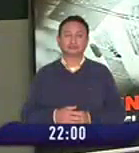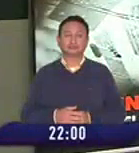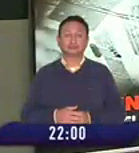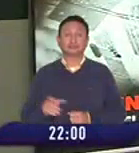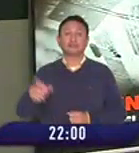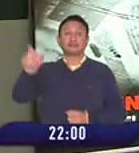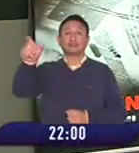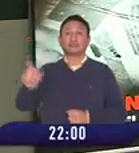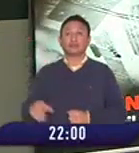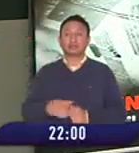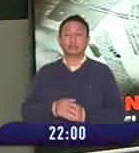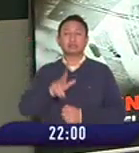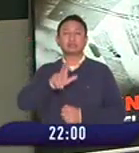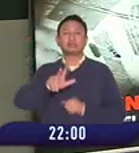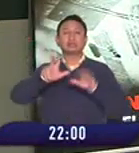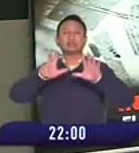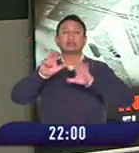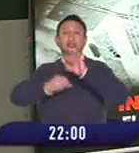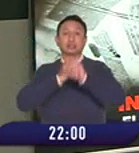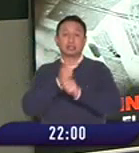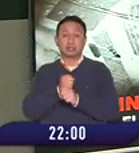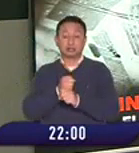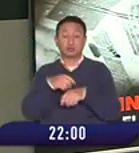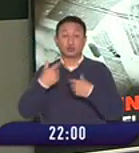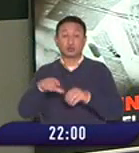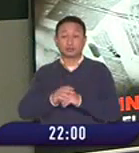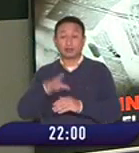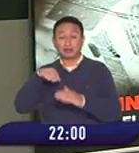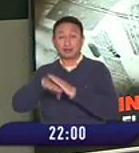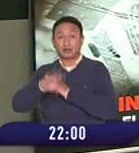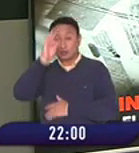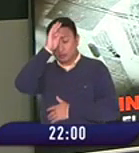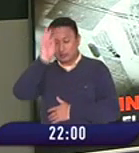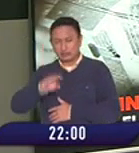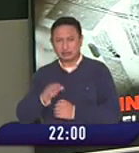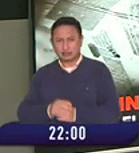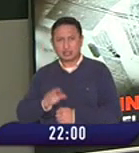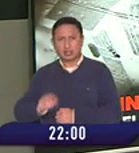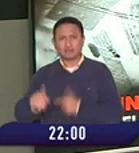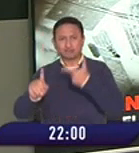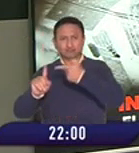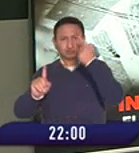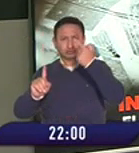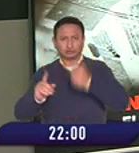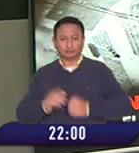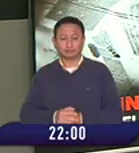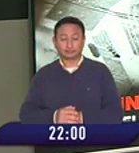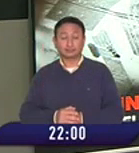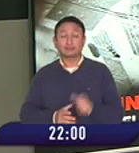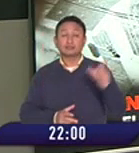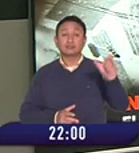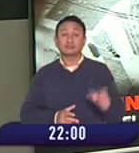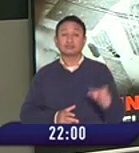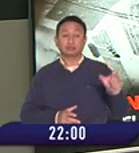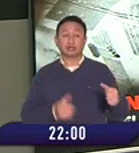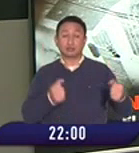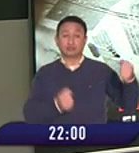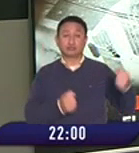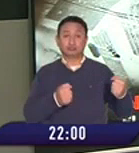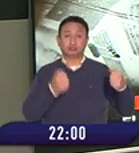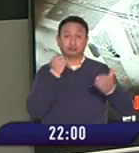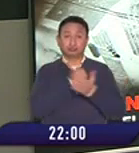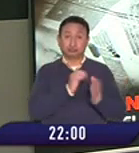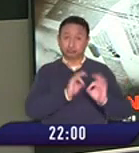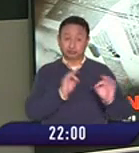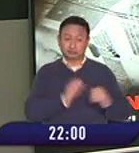Un ciudadano de 37 años de edad se encuentra en estado de coma tras recibir un impacto de bala. Los delincuentes a bordo de un vehículo sin